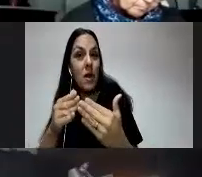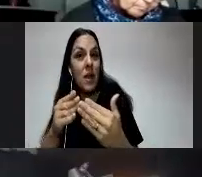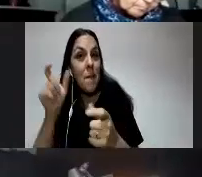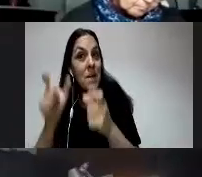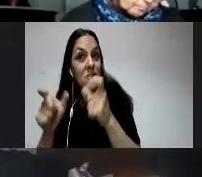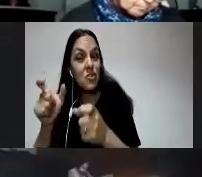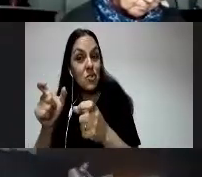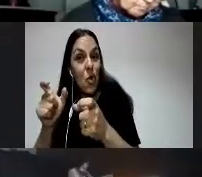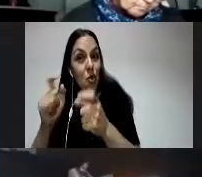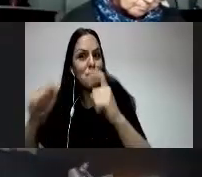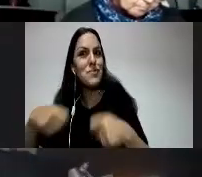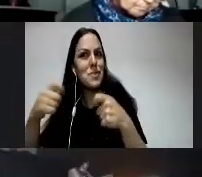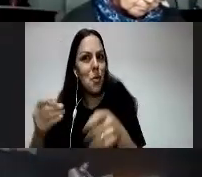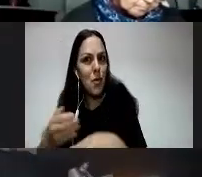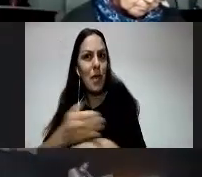de rueda.